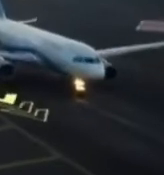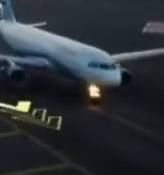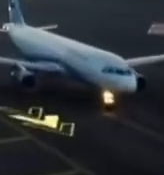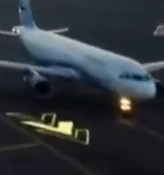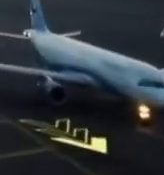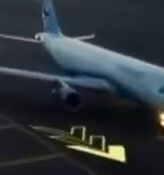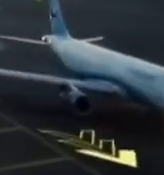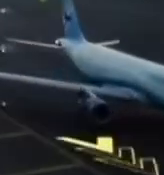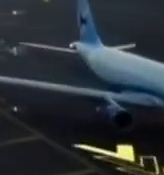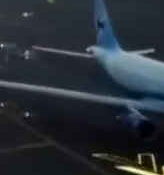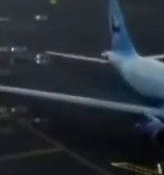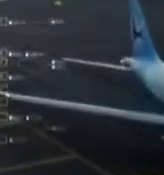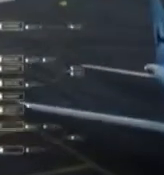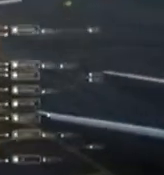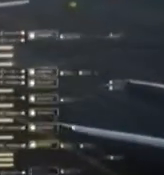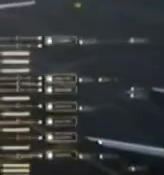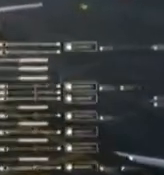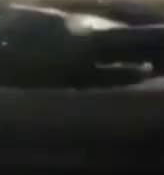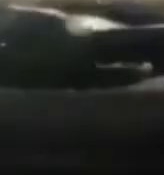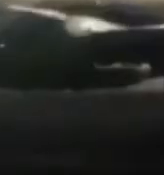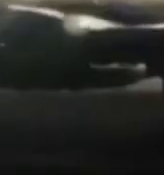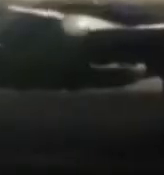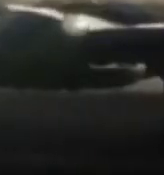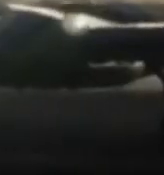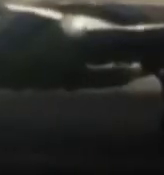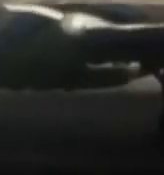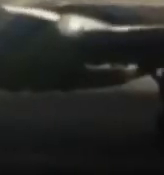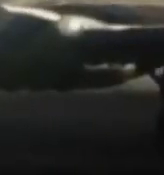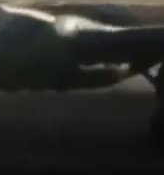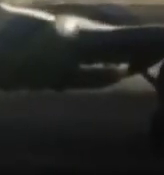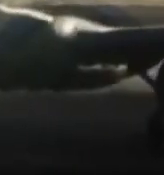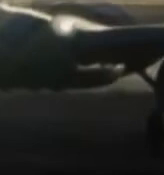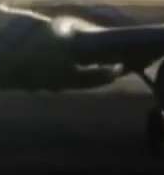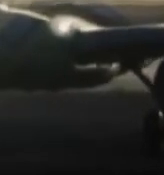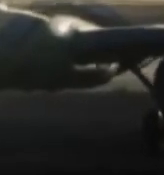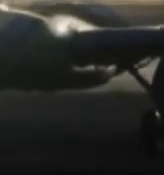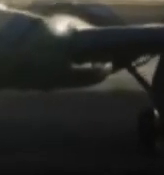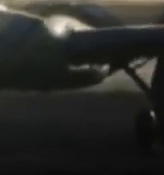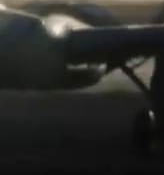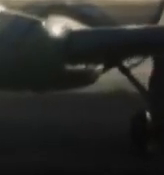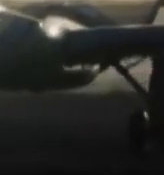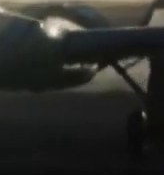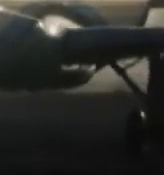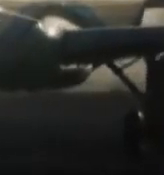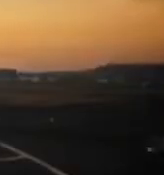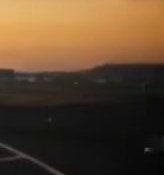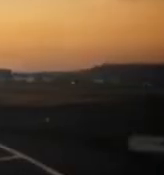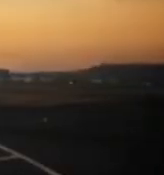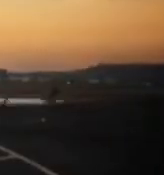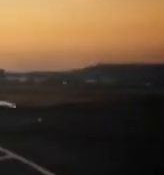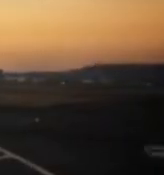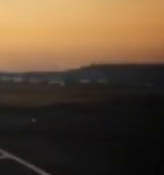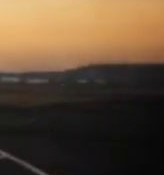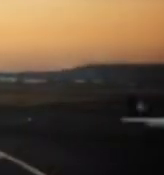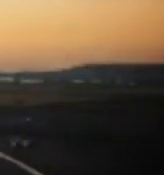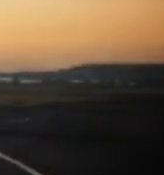Las necesidades aeroportuarias de nuestro país están cambiando. La demanda de vuelos comerciales incrementa cada día y el diseño